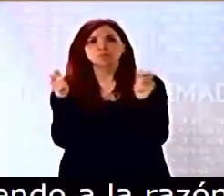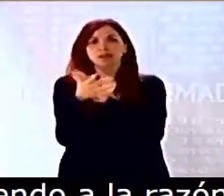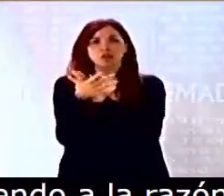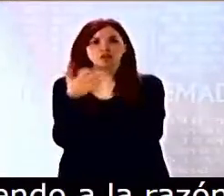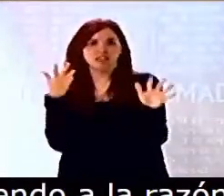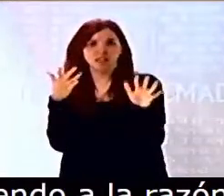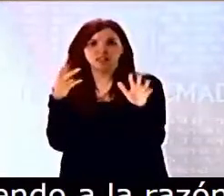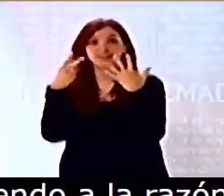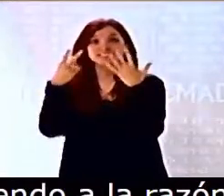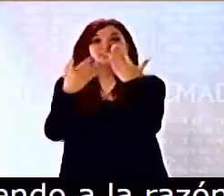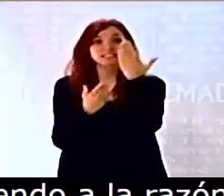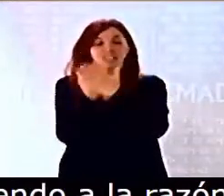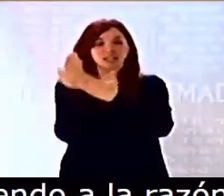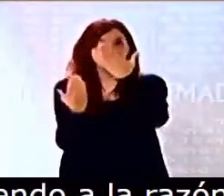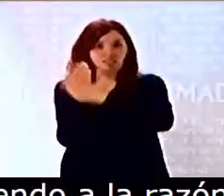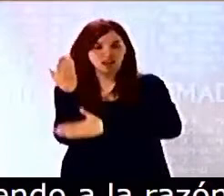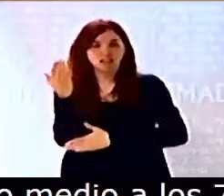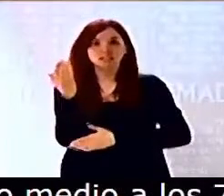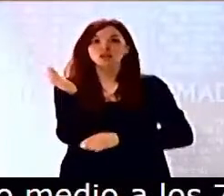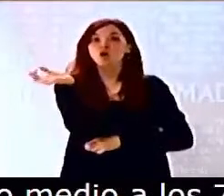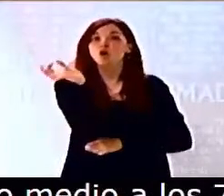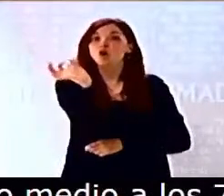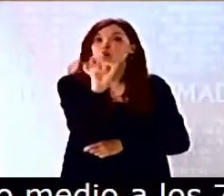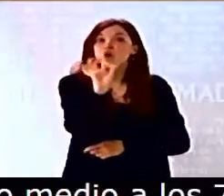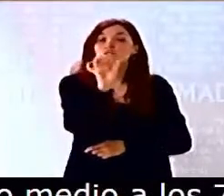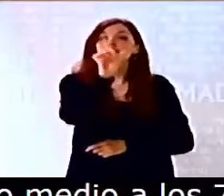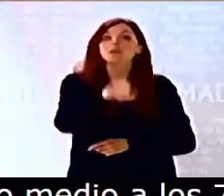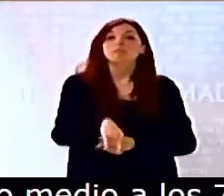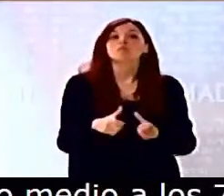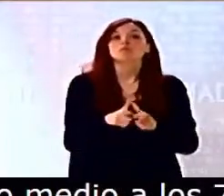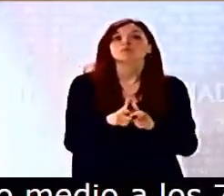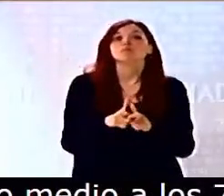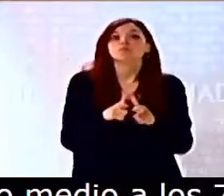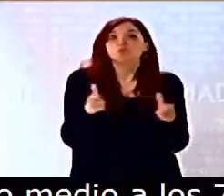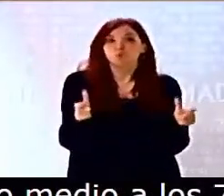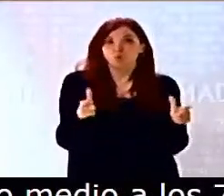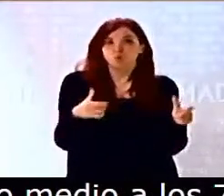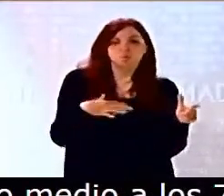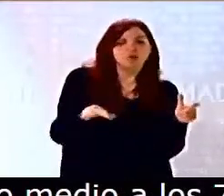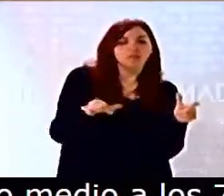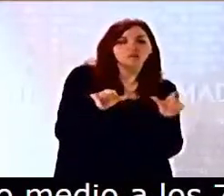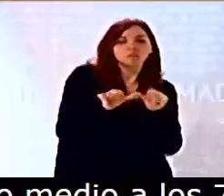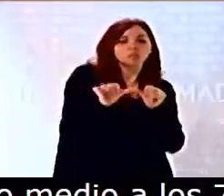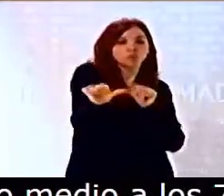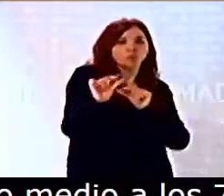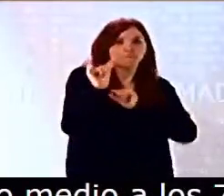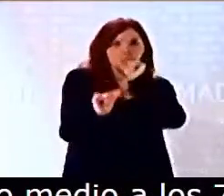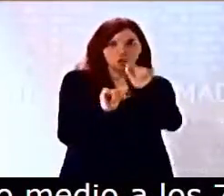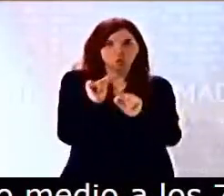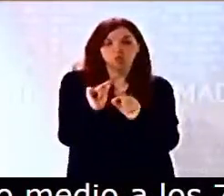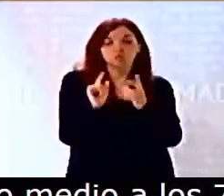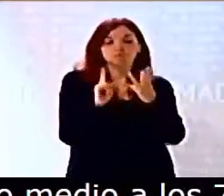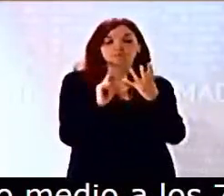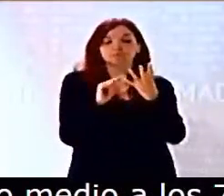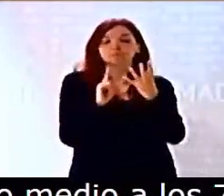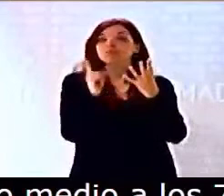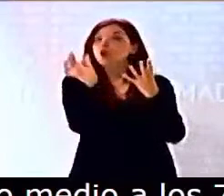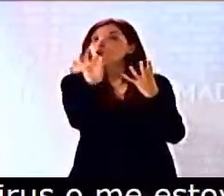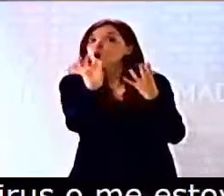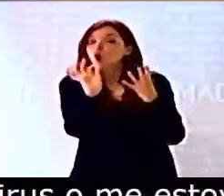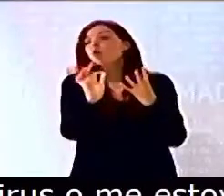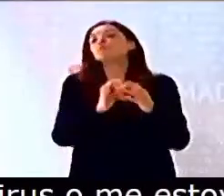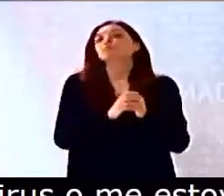7 días, me estoy refiriendo al crecimiento potencial del virus o me estoy refiriendo al número